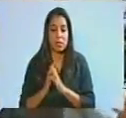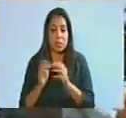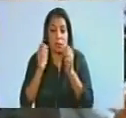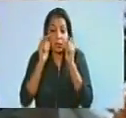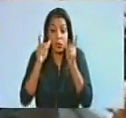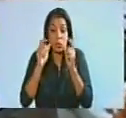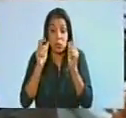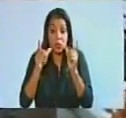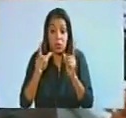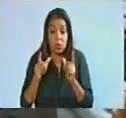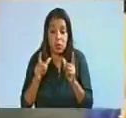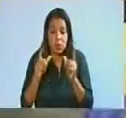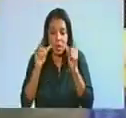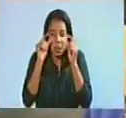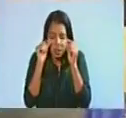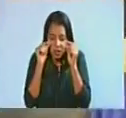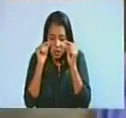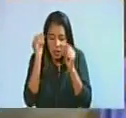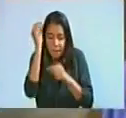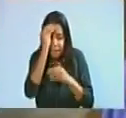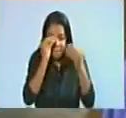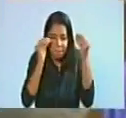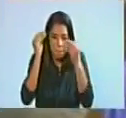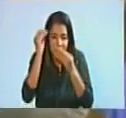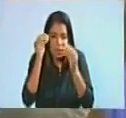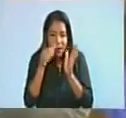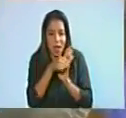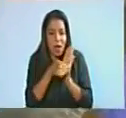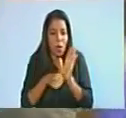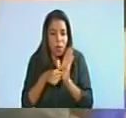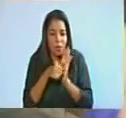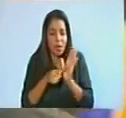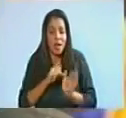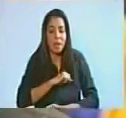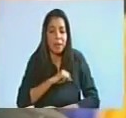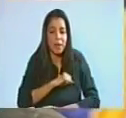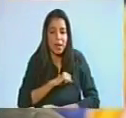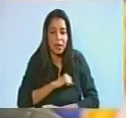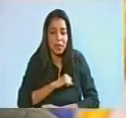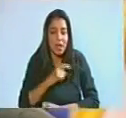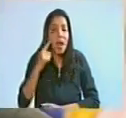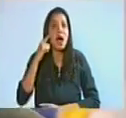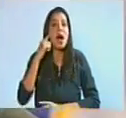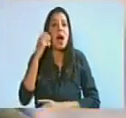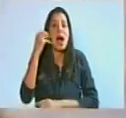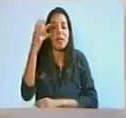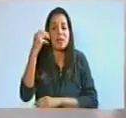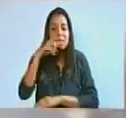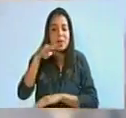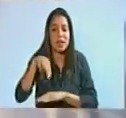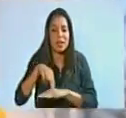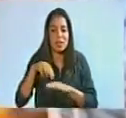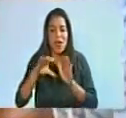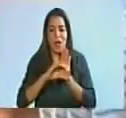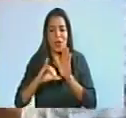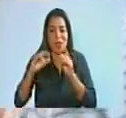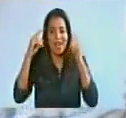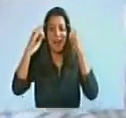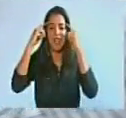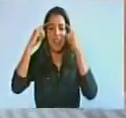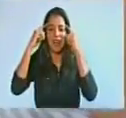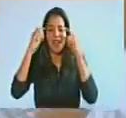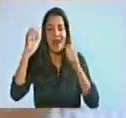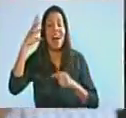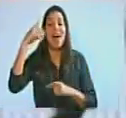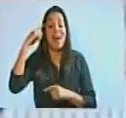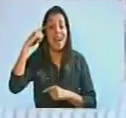del susto, con los ojos cerrados pensando que era lo que venía. Lo que me vino a la cabeza fue la Asamblea Nacional Constituyente. Y